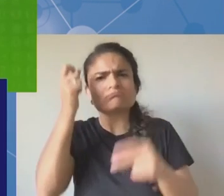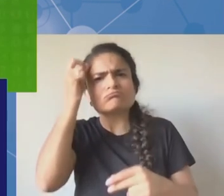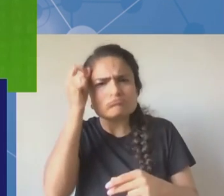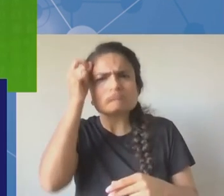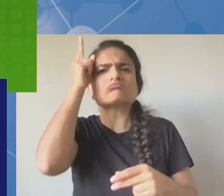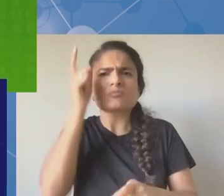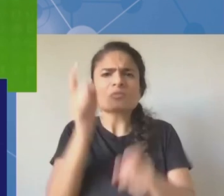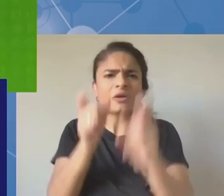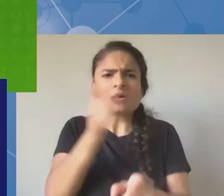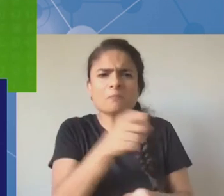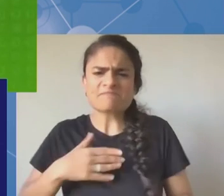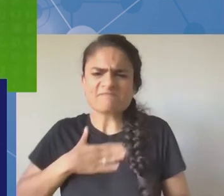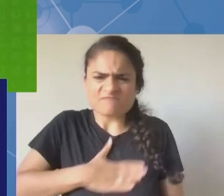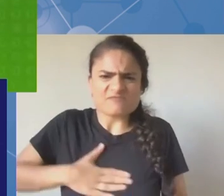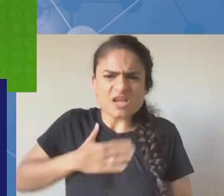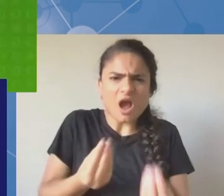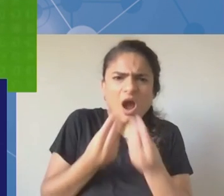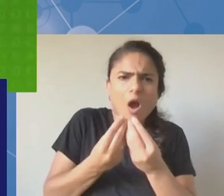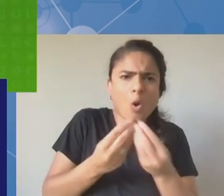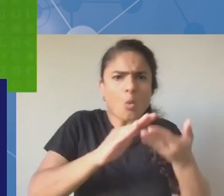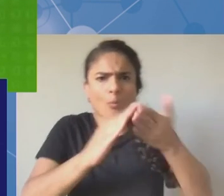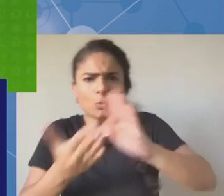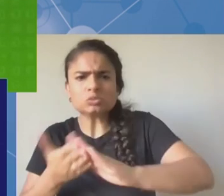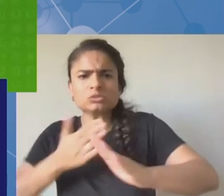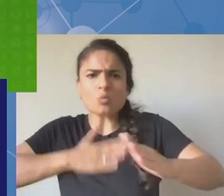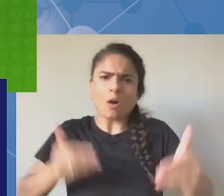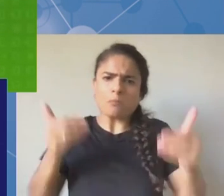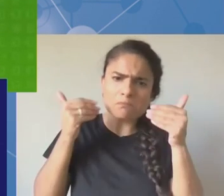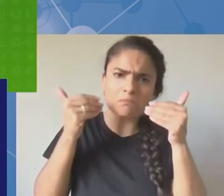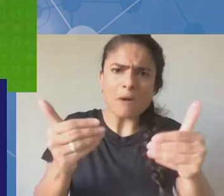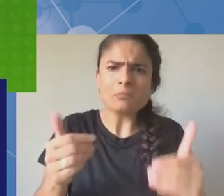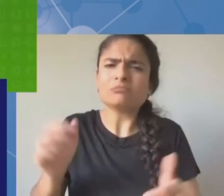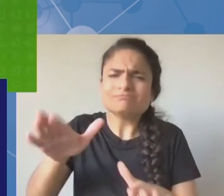Perdónanos, Paul, no te pudimos escuchar. ¿Puedes repetir el inicio?